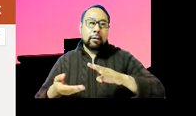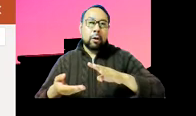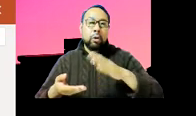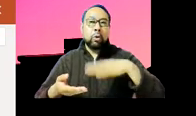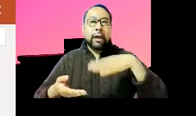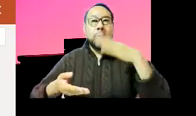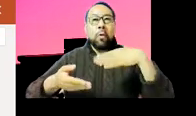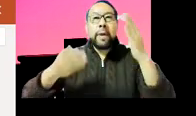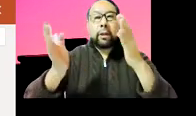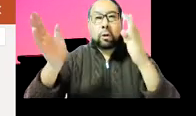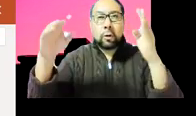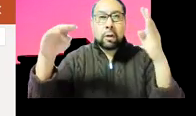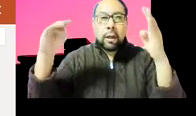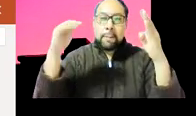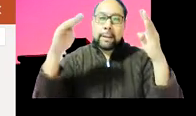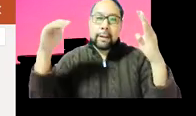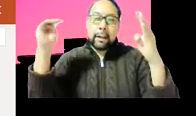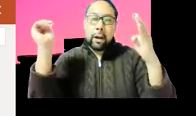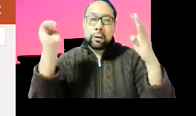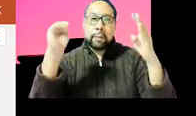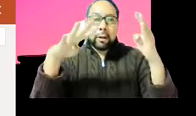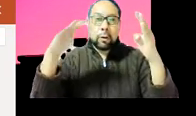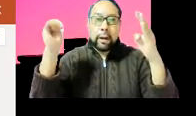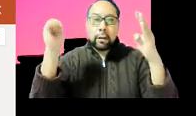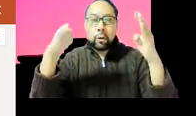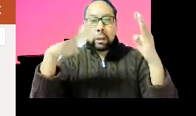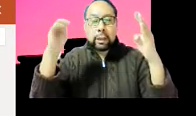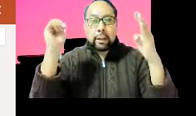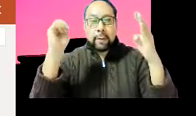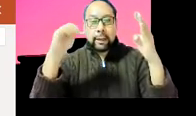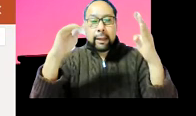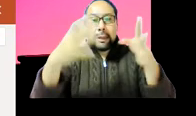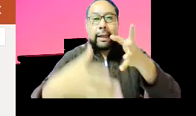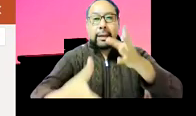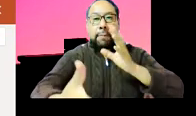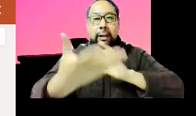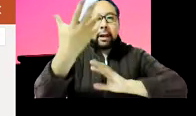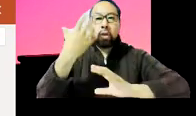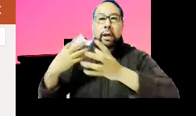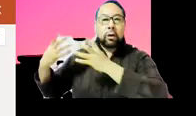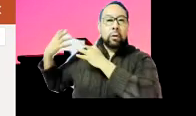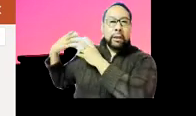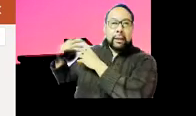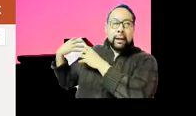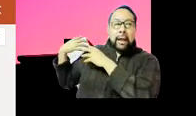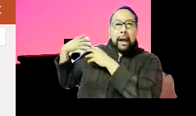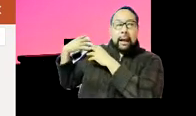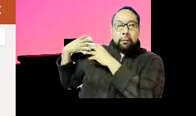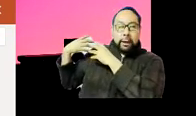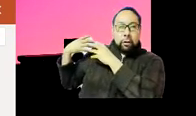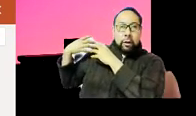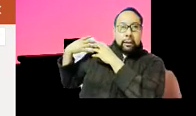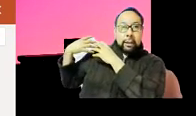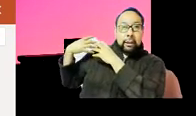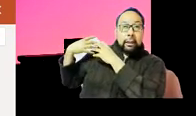que con tus argumentos vas a hacer que la otra persona solita desvaríe y de esa manera tú vas a convencer a